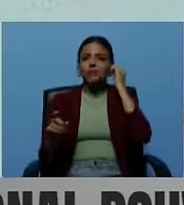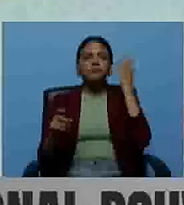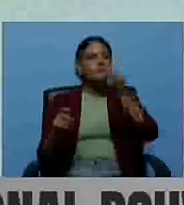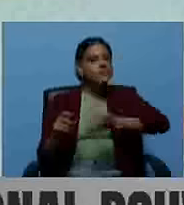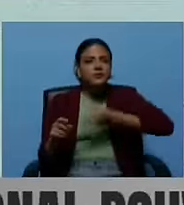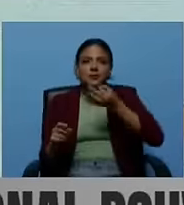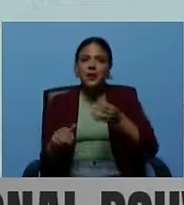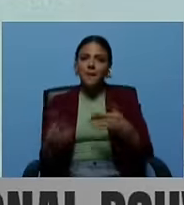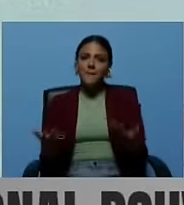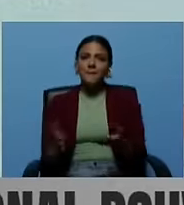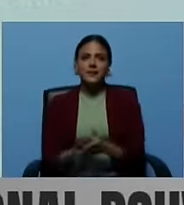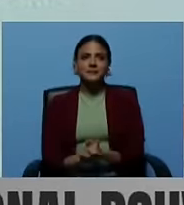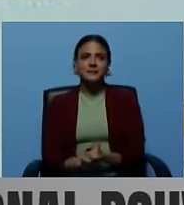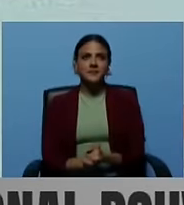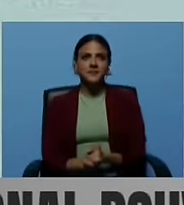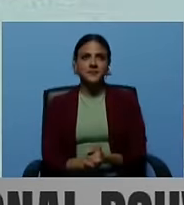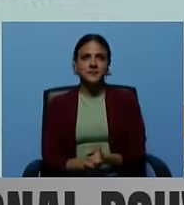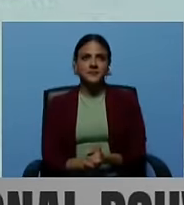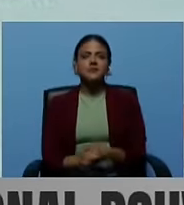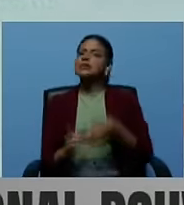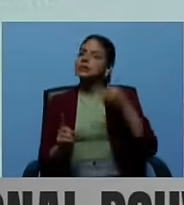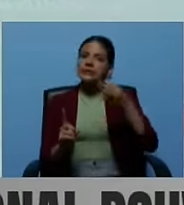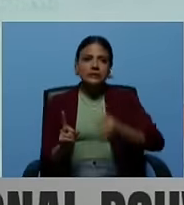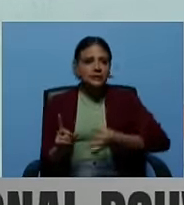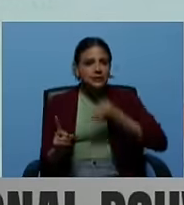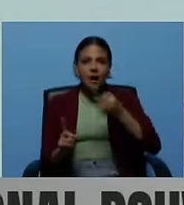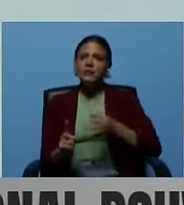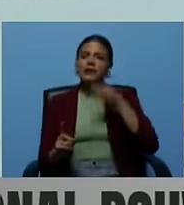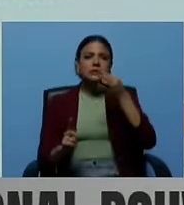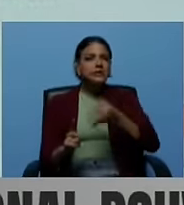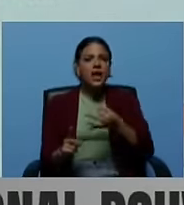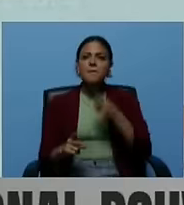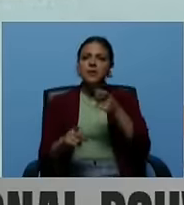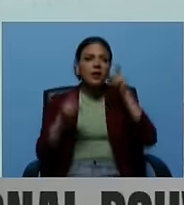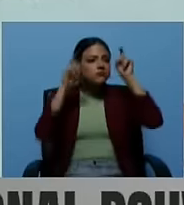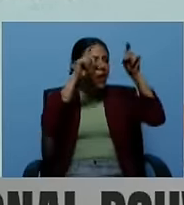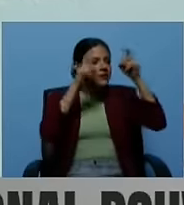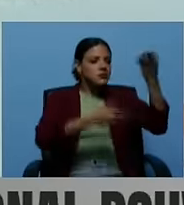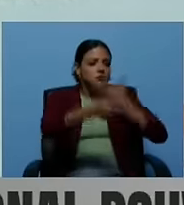de enseñar, siempre, siempre tratando de enseñar.